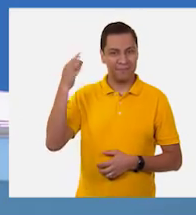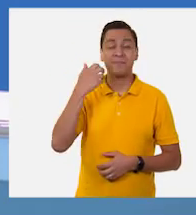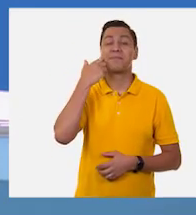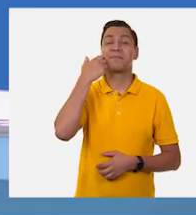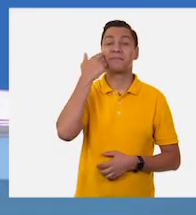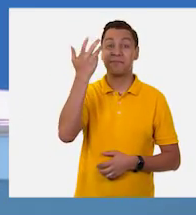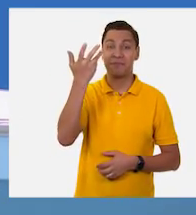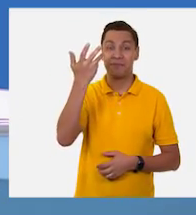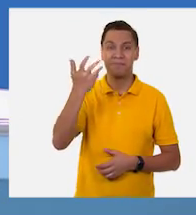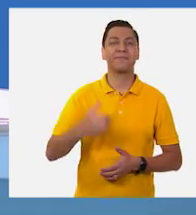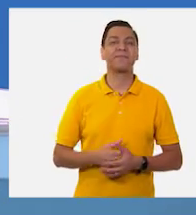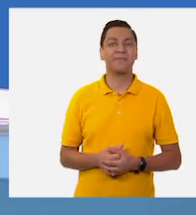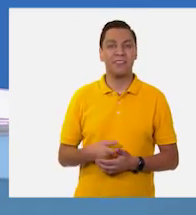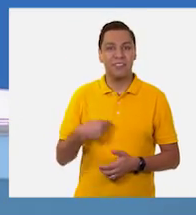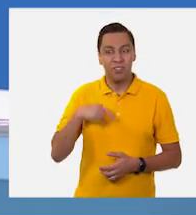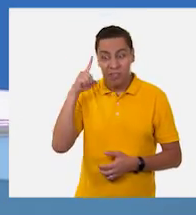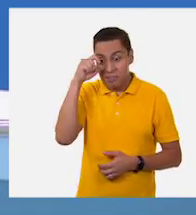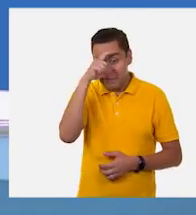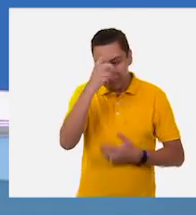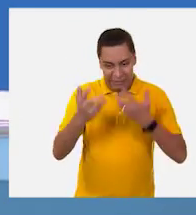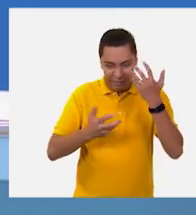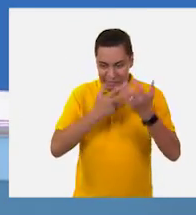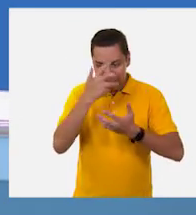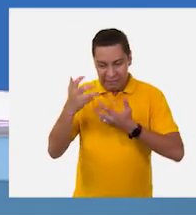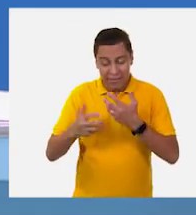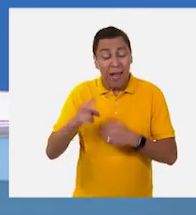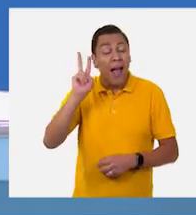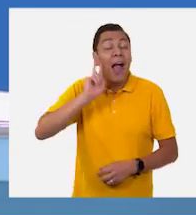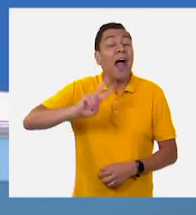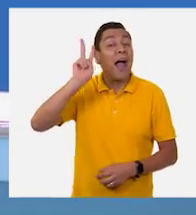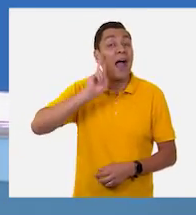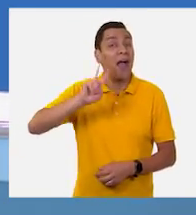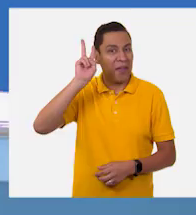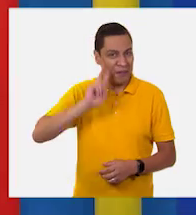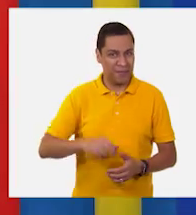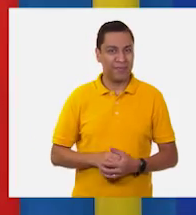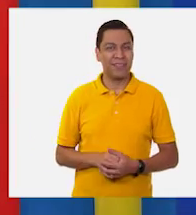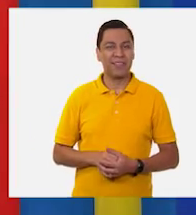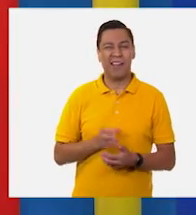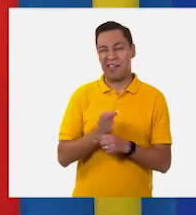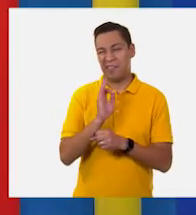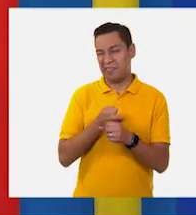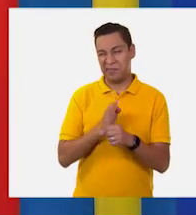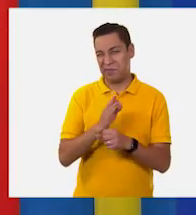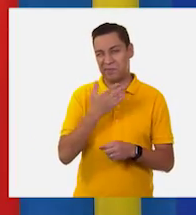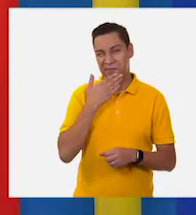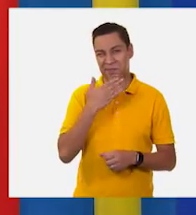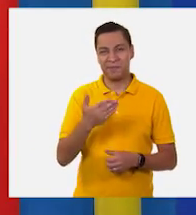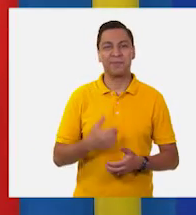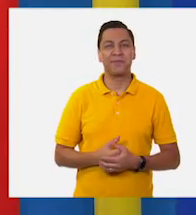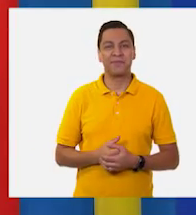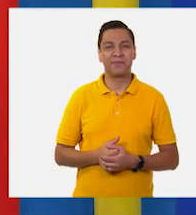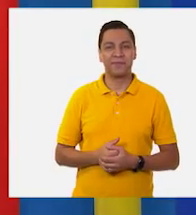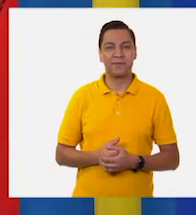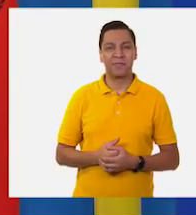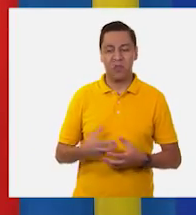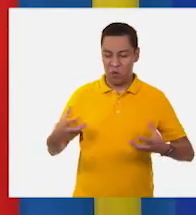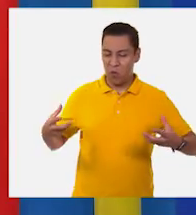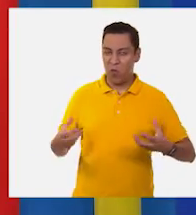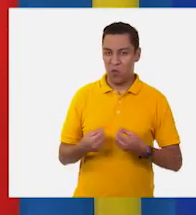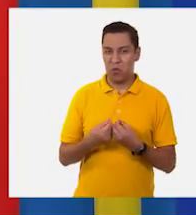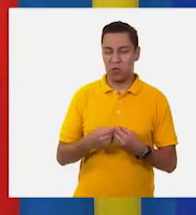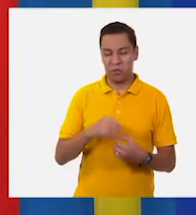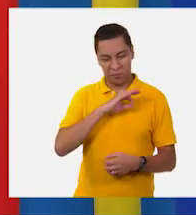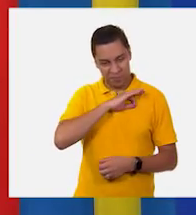el nudo aún peor, ¿verdad? Sí, por favor. Bueno, un chistezazo, pero bueno, puedo resolver lo que